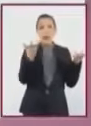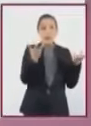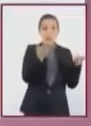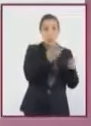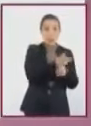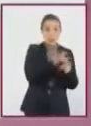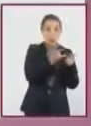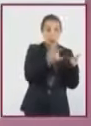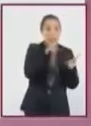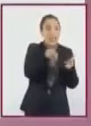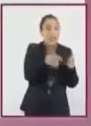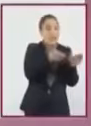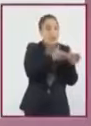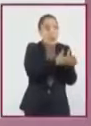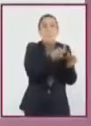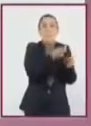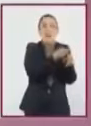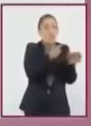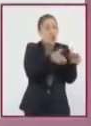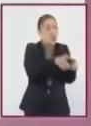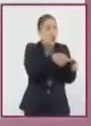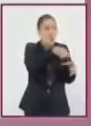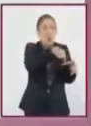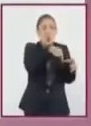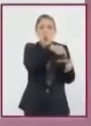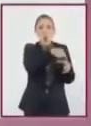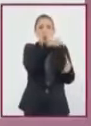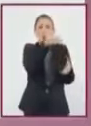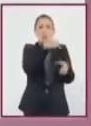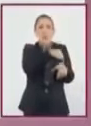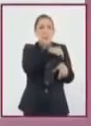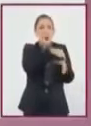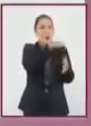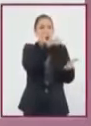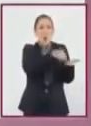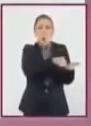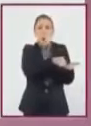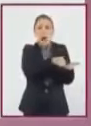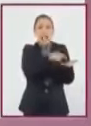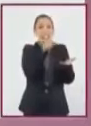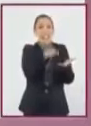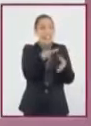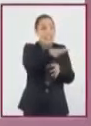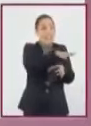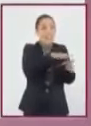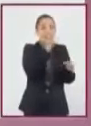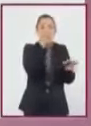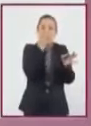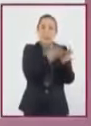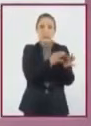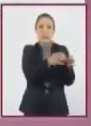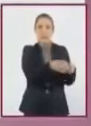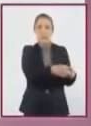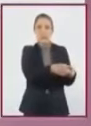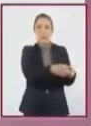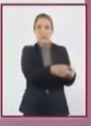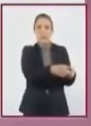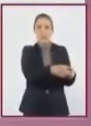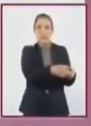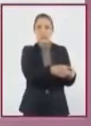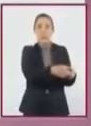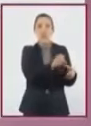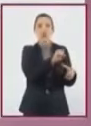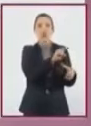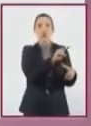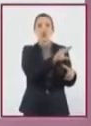un acontecimiento o suceso que ocurrió en un tiempo, lugar y contexto determinados,